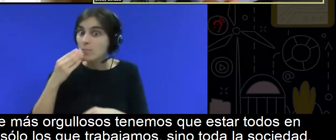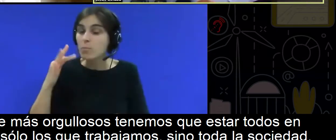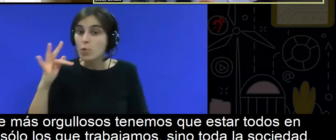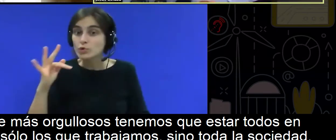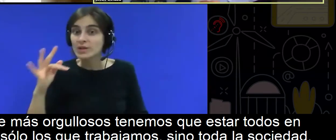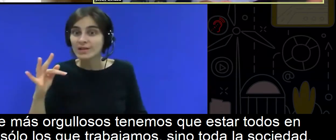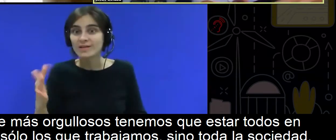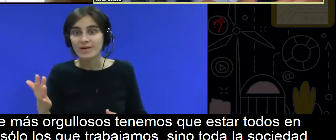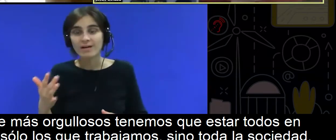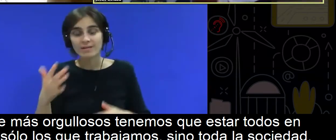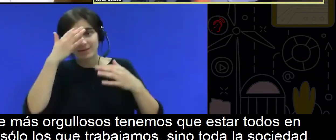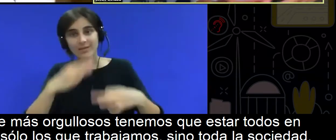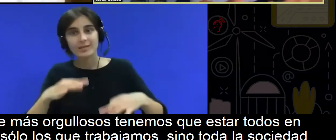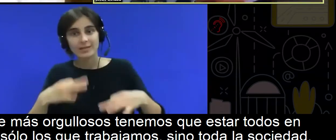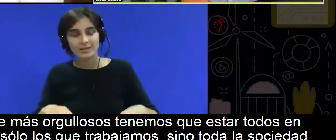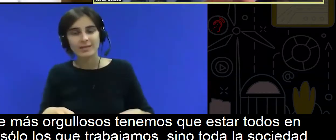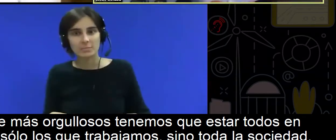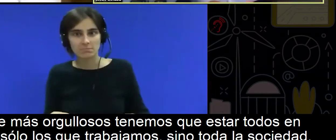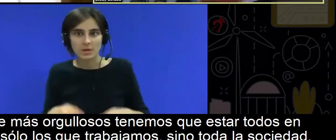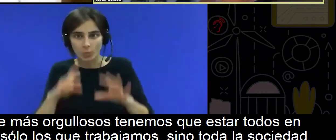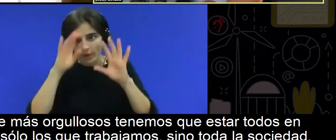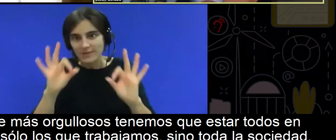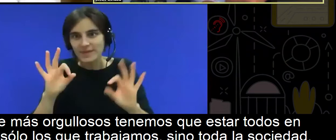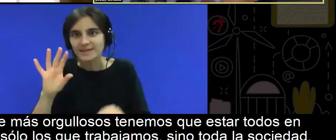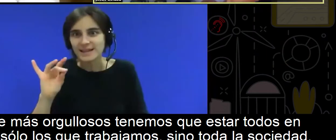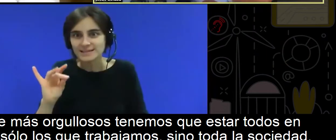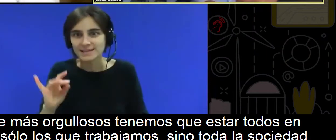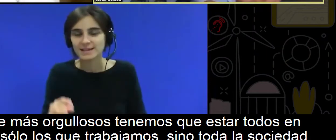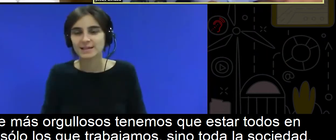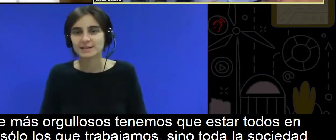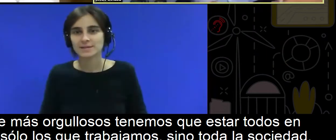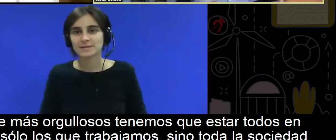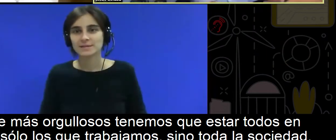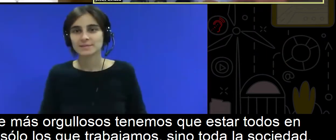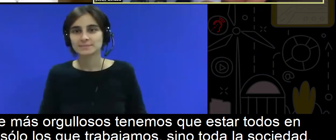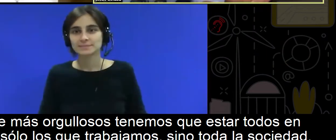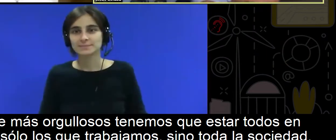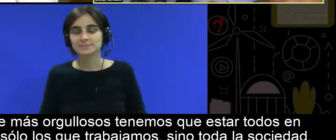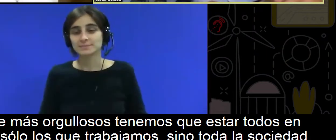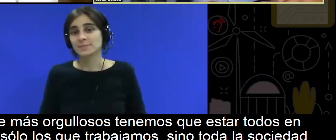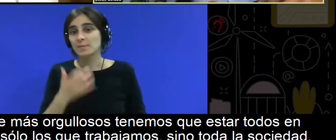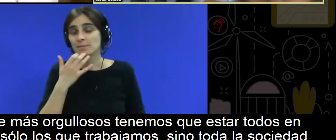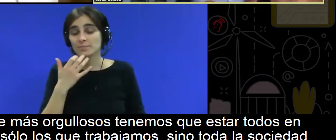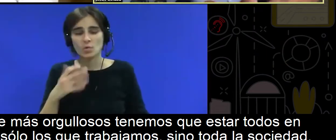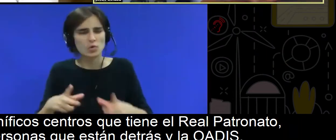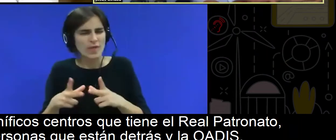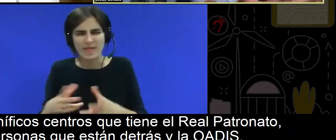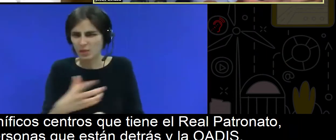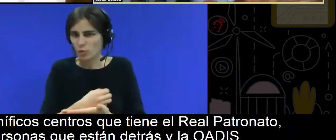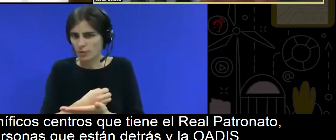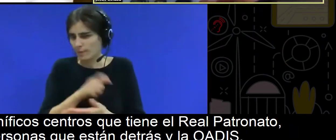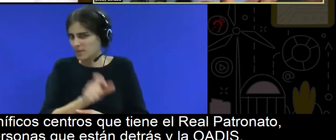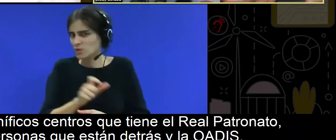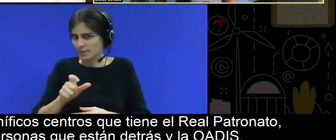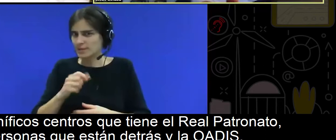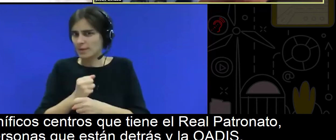orgullosos tenemos que estar todos, ¿no? Y todas en la discapacidad, no solo los que trabajamos desde el ámbito público, sino toda la sociedad, es por la asistencia de